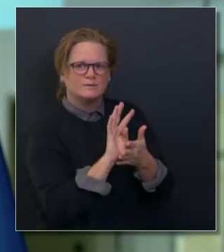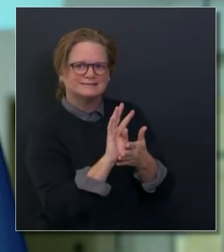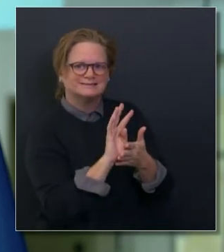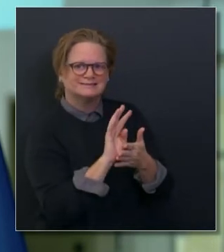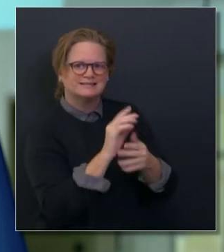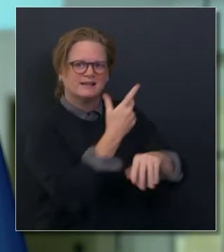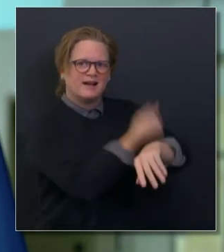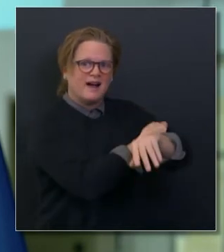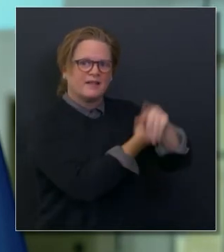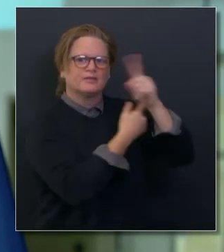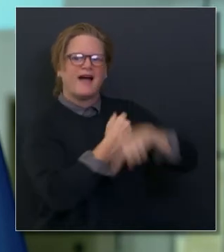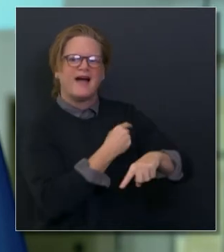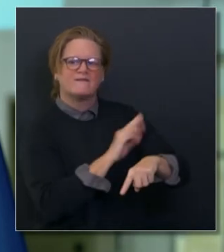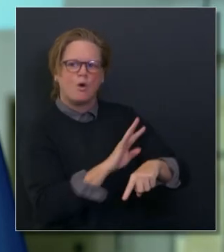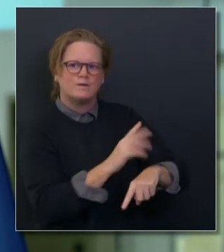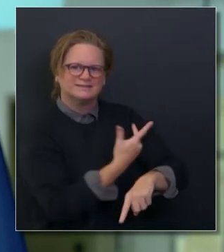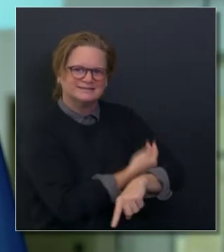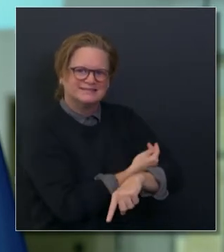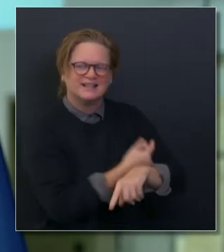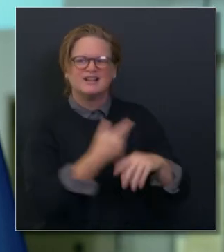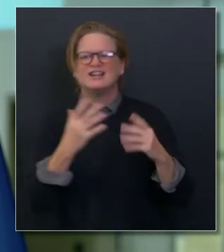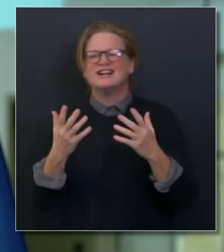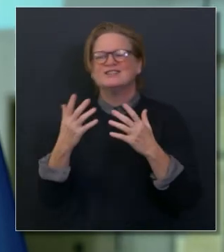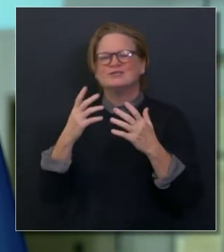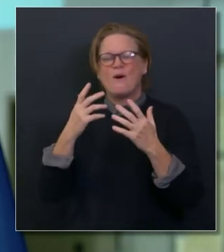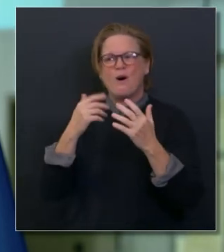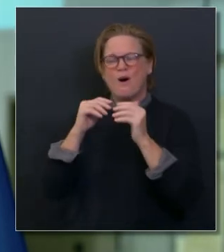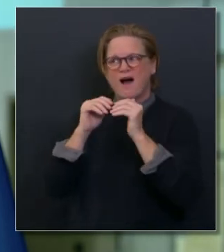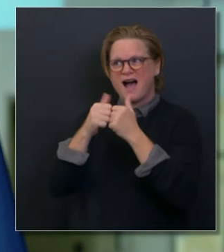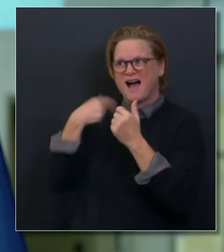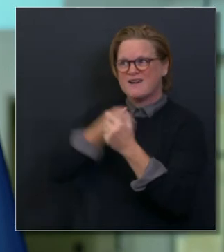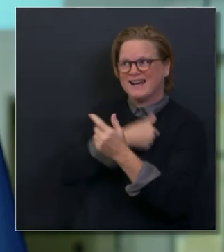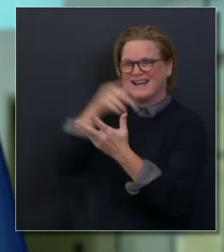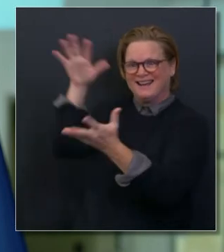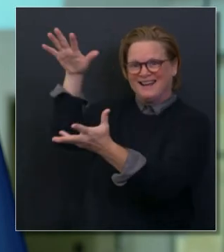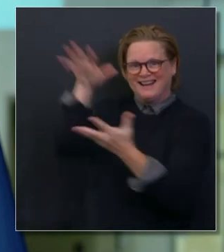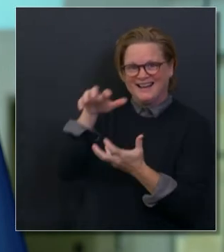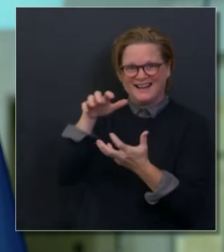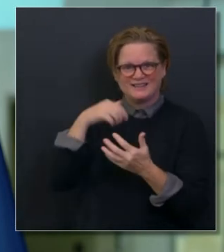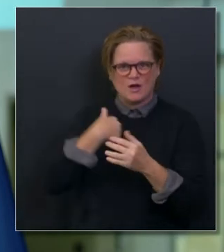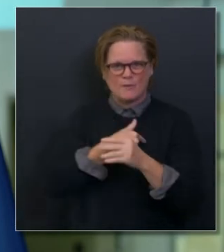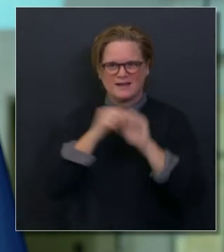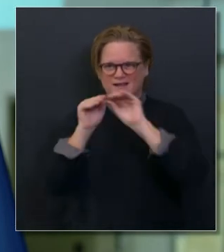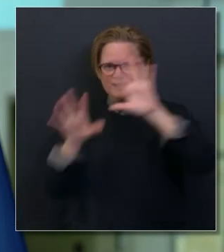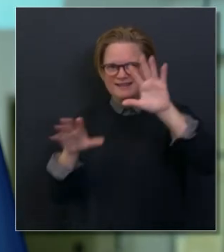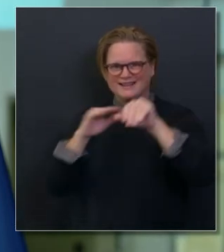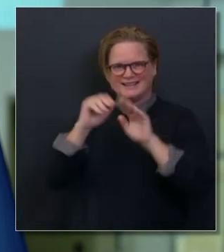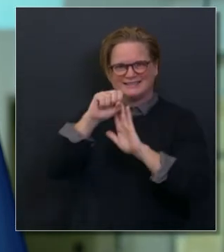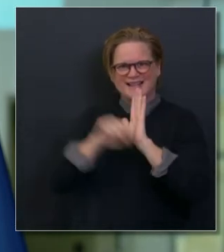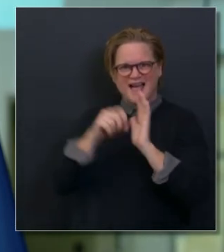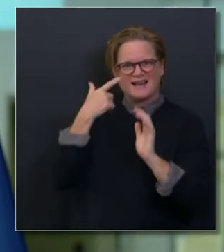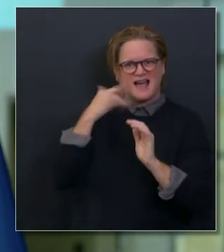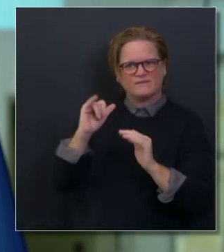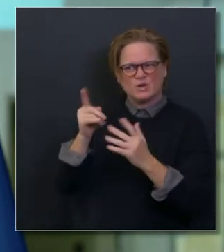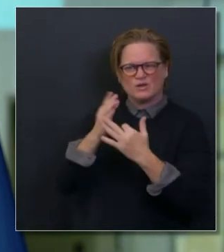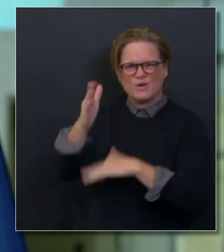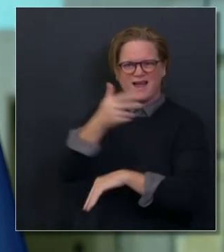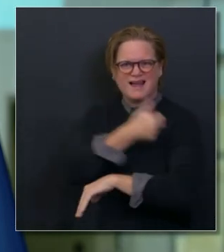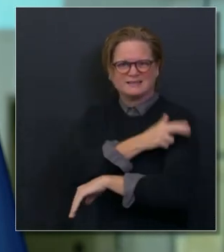Hay realmente algo muy sofisticado en la distribución de vacunas. No solo sería una enfermera o